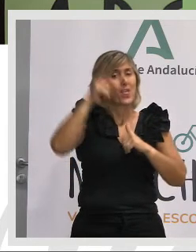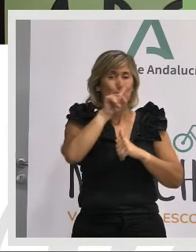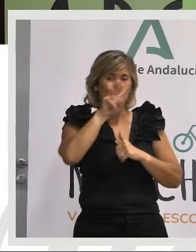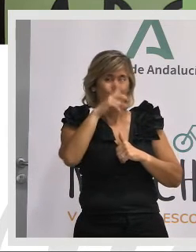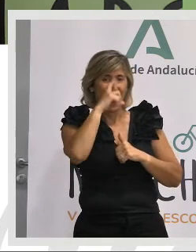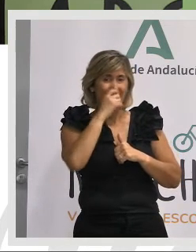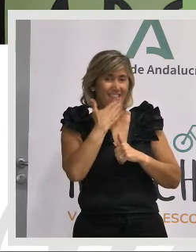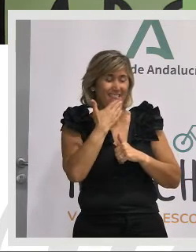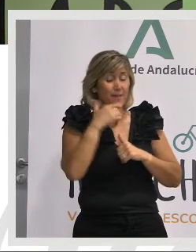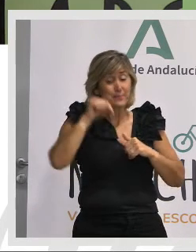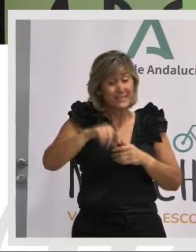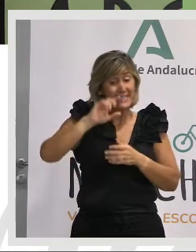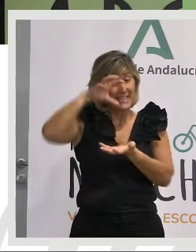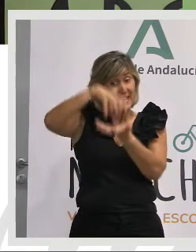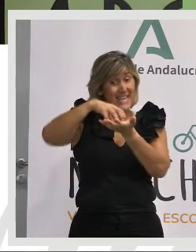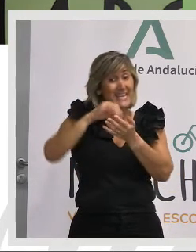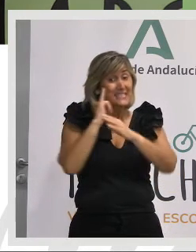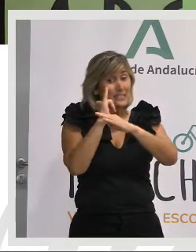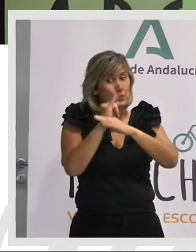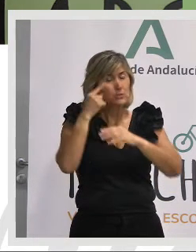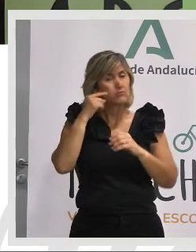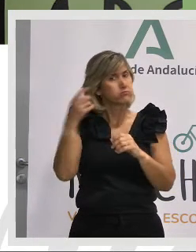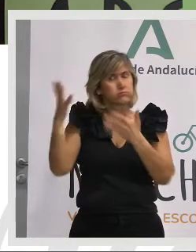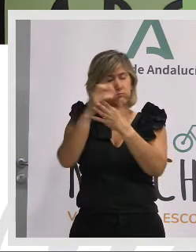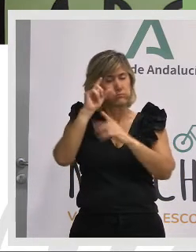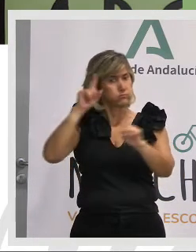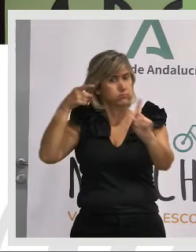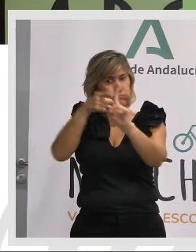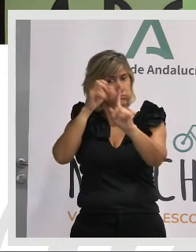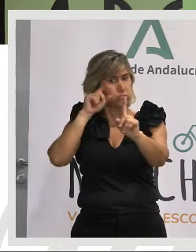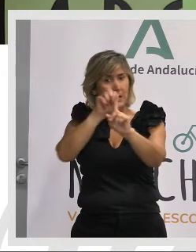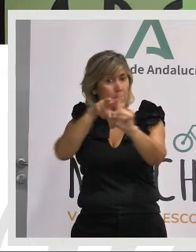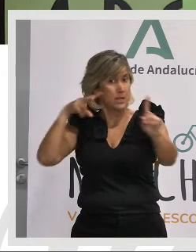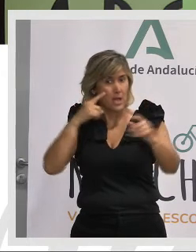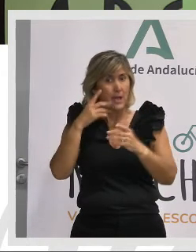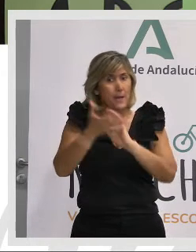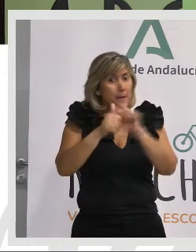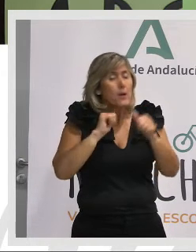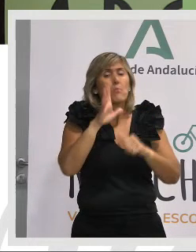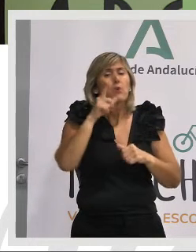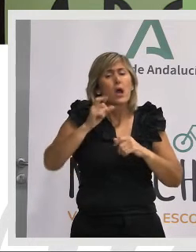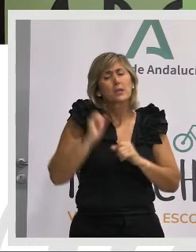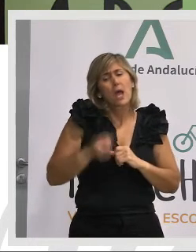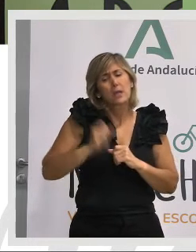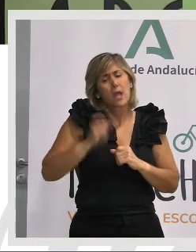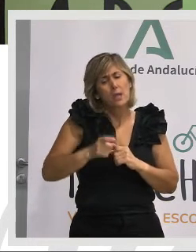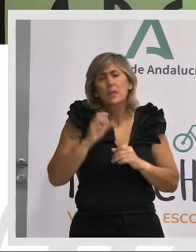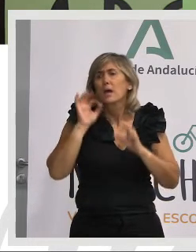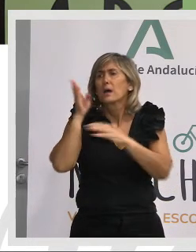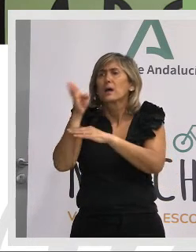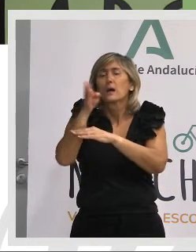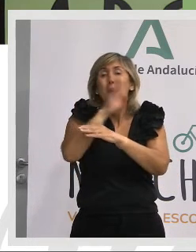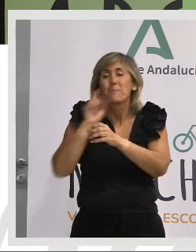Este instituto se ha convertido en referente de la zona por su actividad constante y por su participación en proyectos